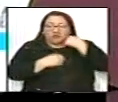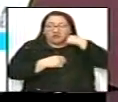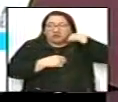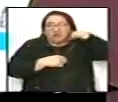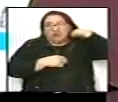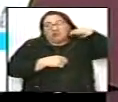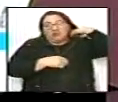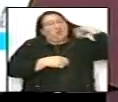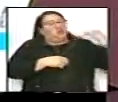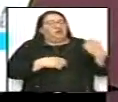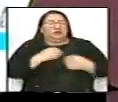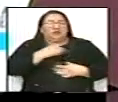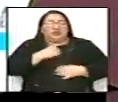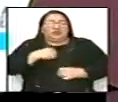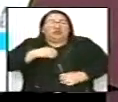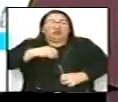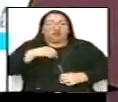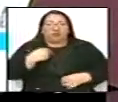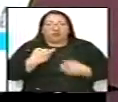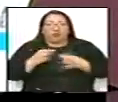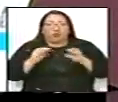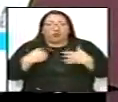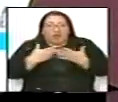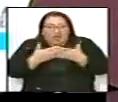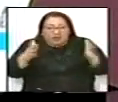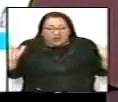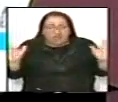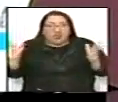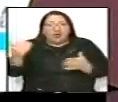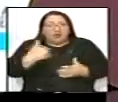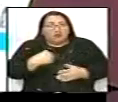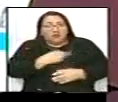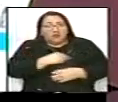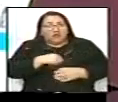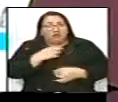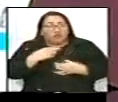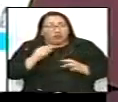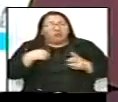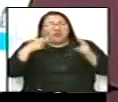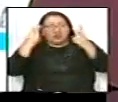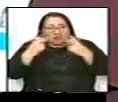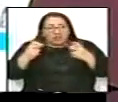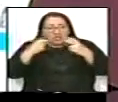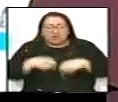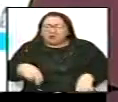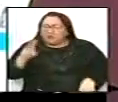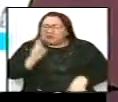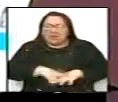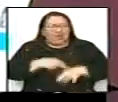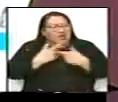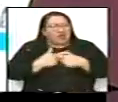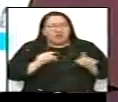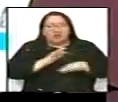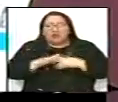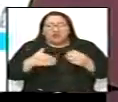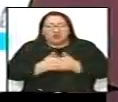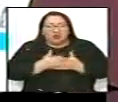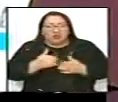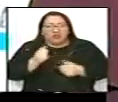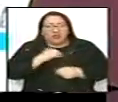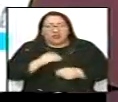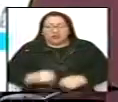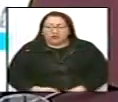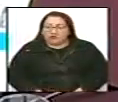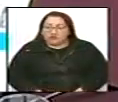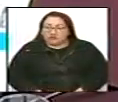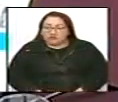Público. Nosotros tenemos que abrir las puertas para que el Ministerio Público pueda actuar y pueda investigar en todos los aspectos de las